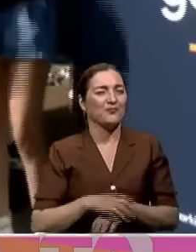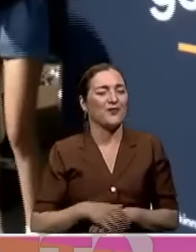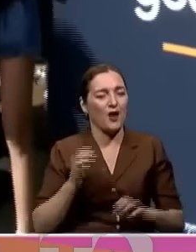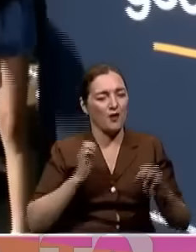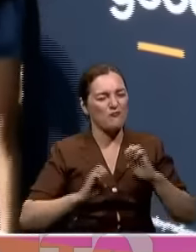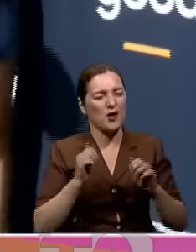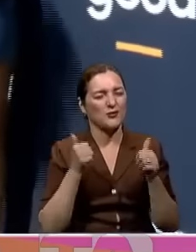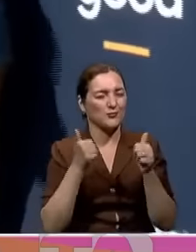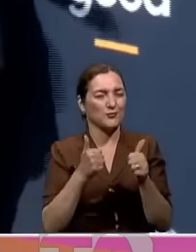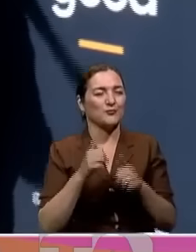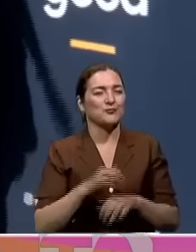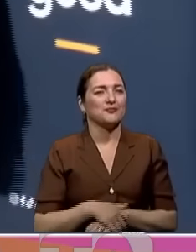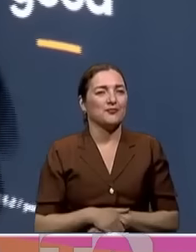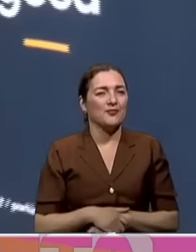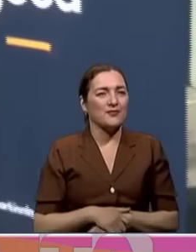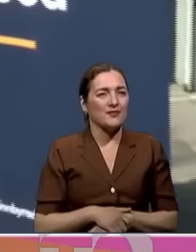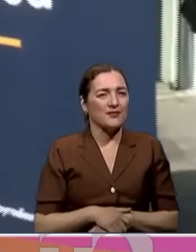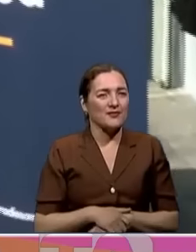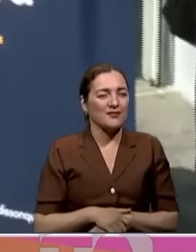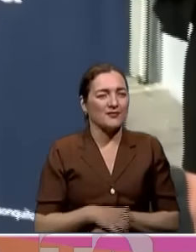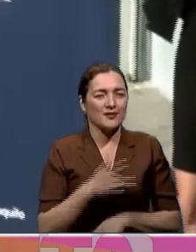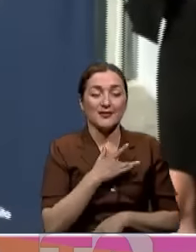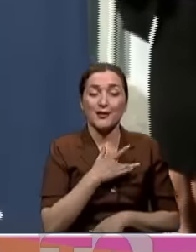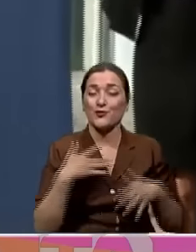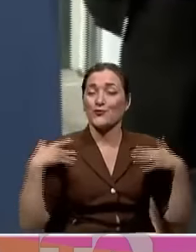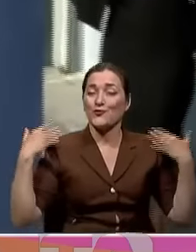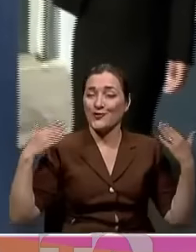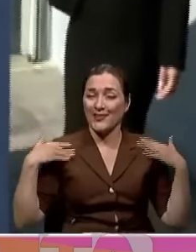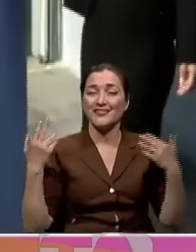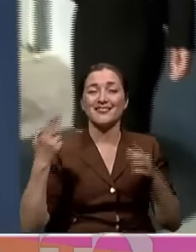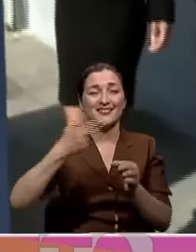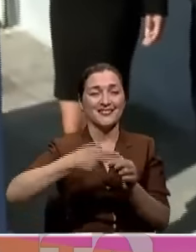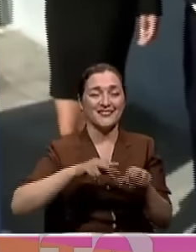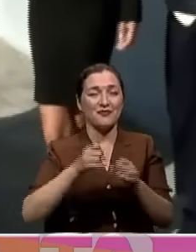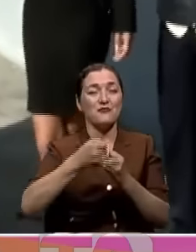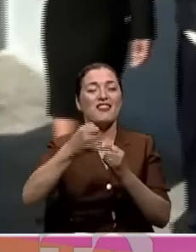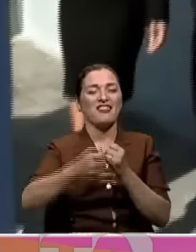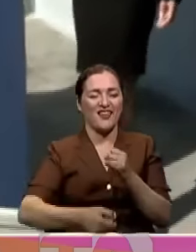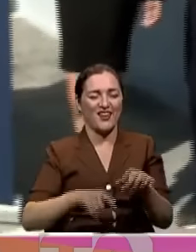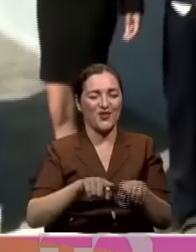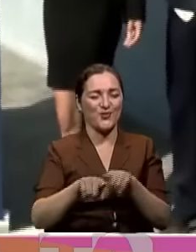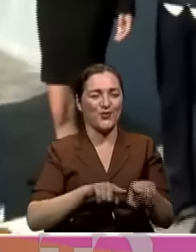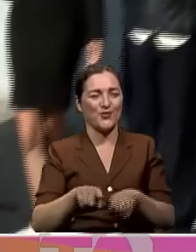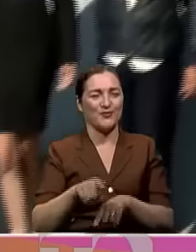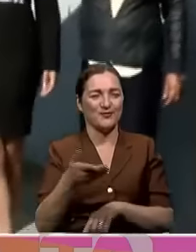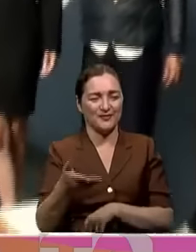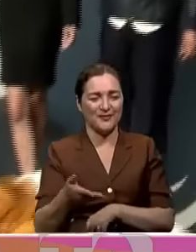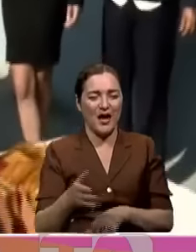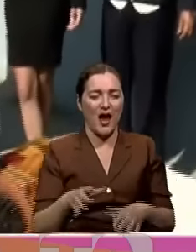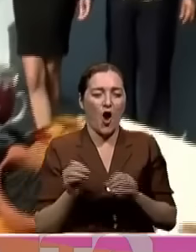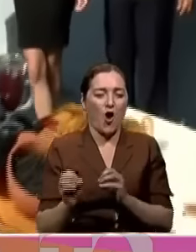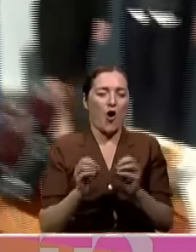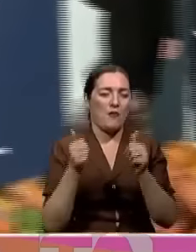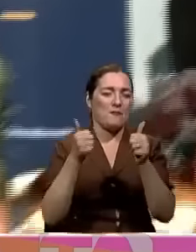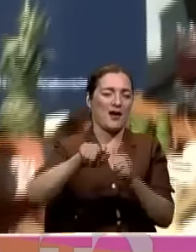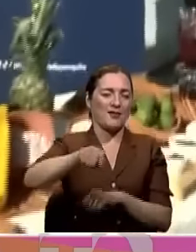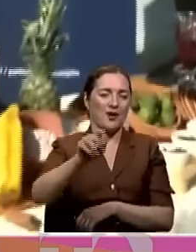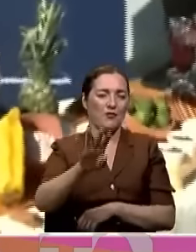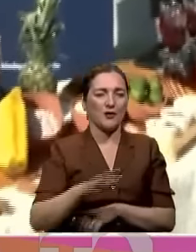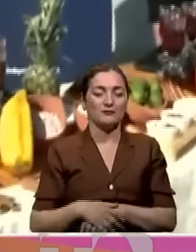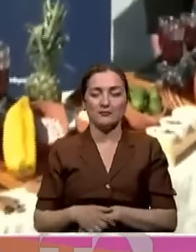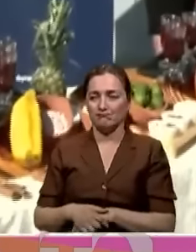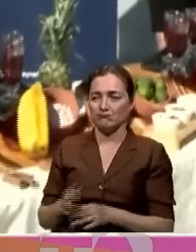esforzado mucho y estamos realmente felices de estar aquí presentes pues, en este concurso que ustedes muy acertadamente organizaron. Importante, ¿no?